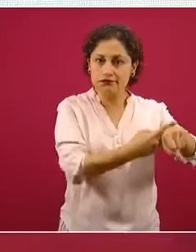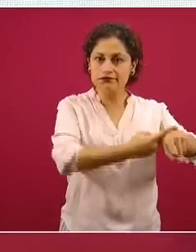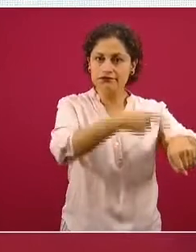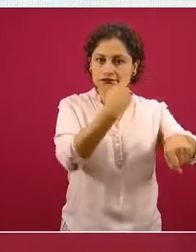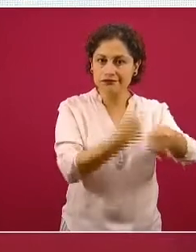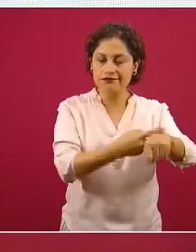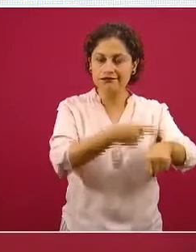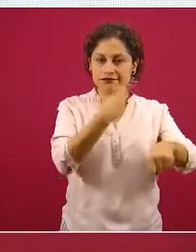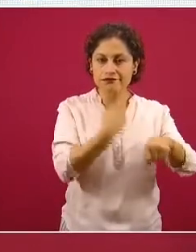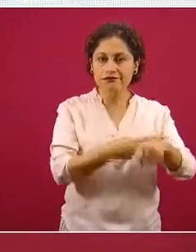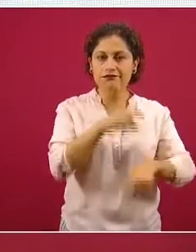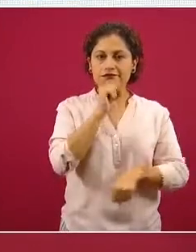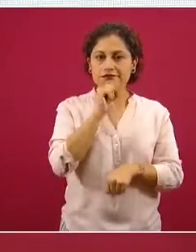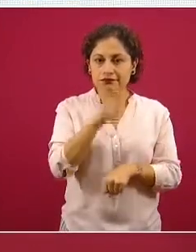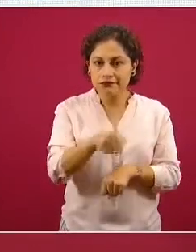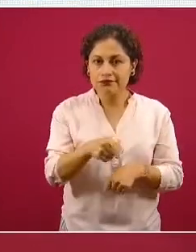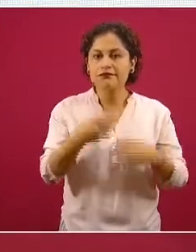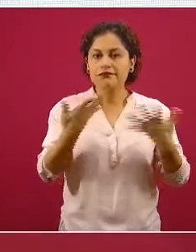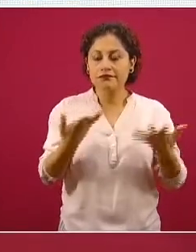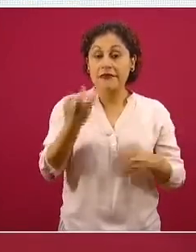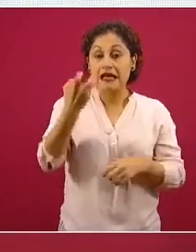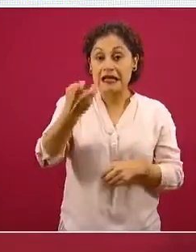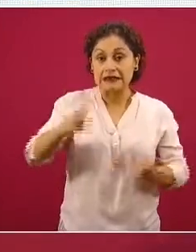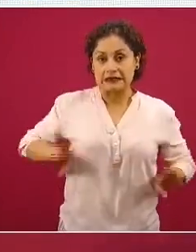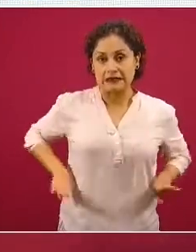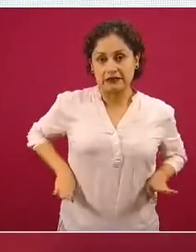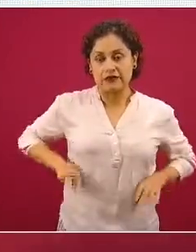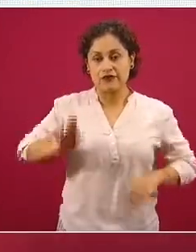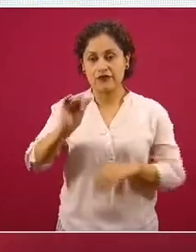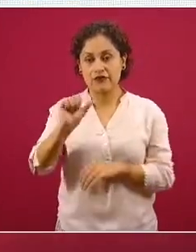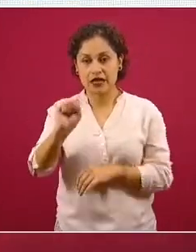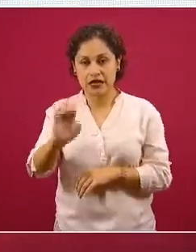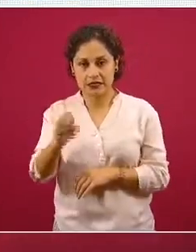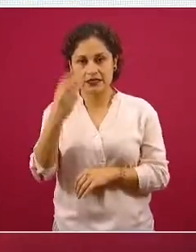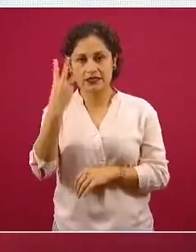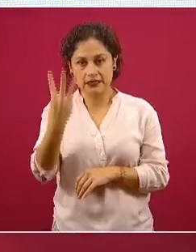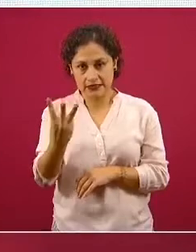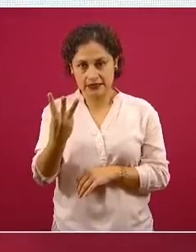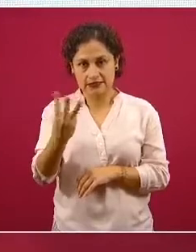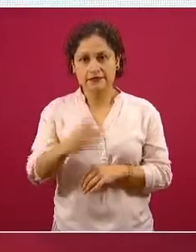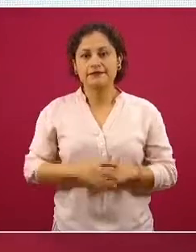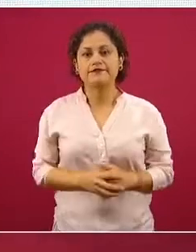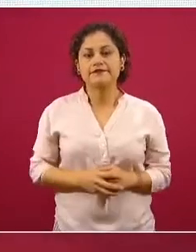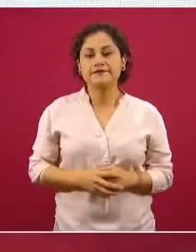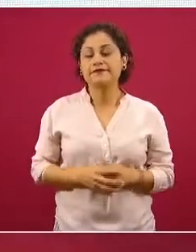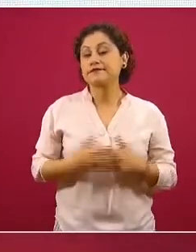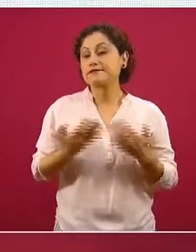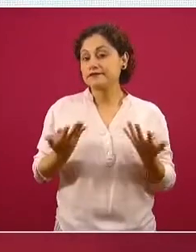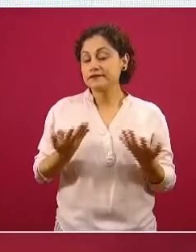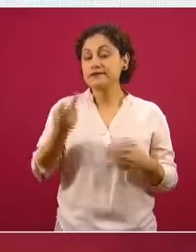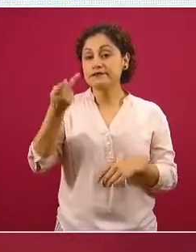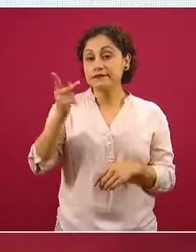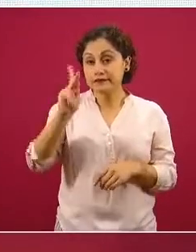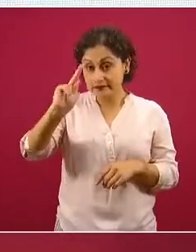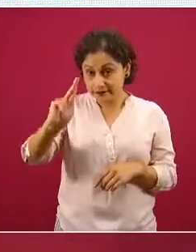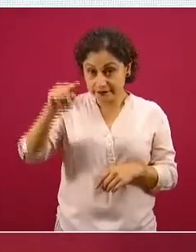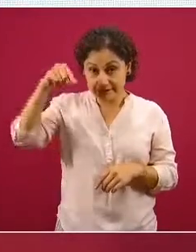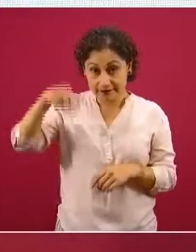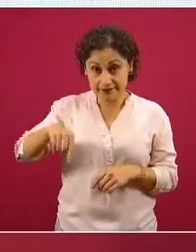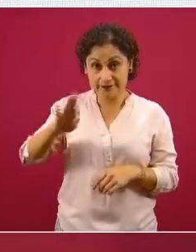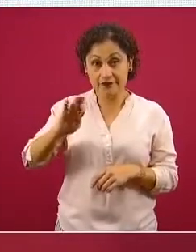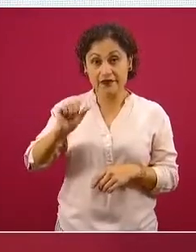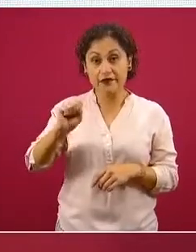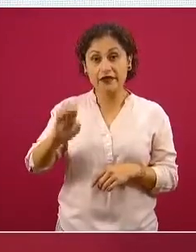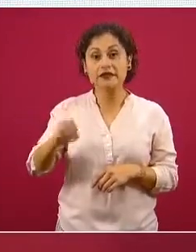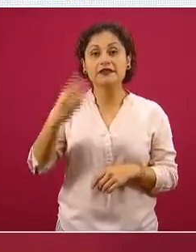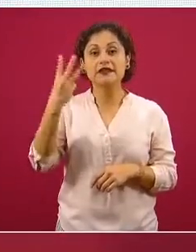entre ellas. Eso es propio de la fase 3. Ahora, la fase 3 el elemento más importante es